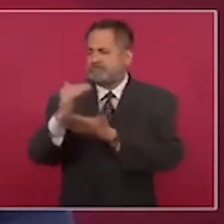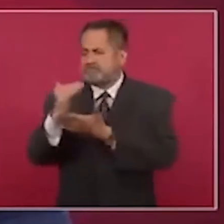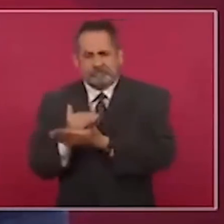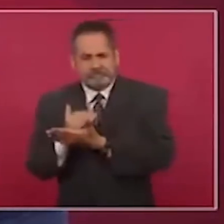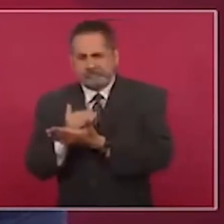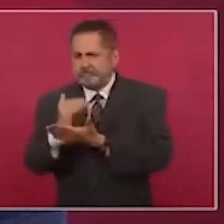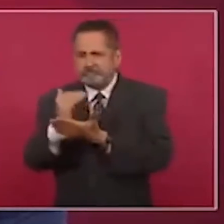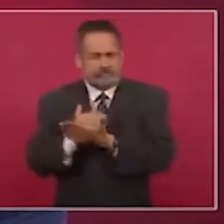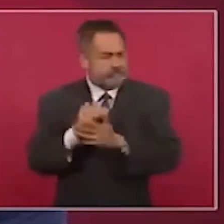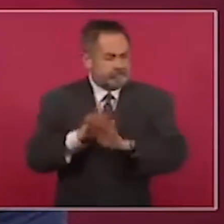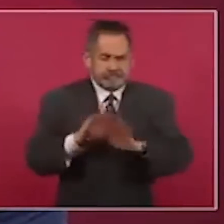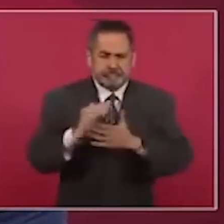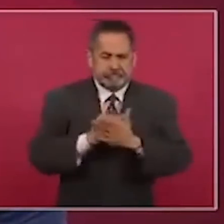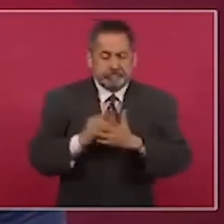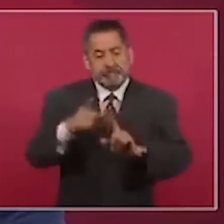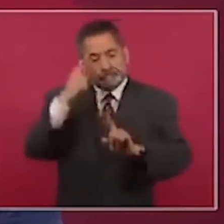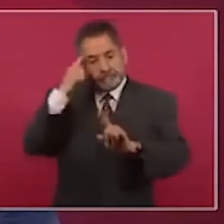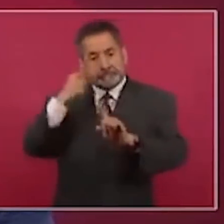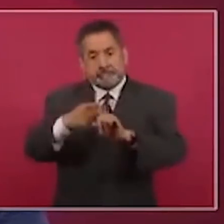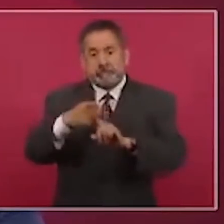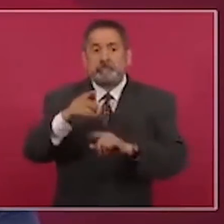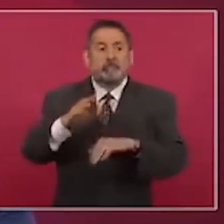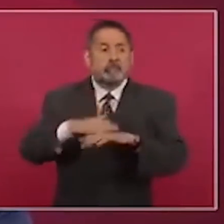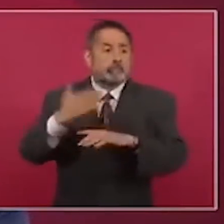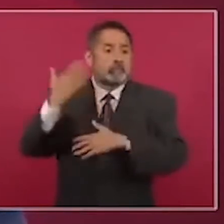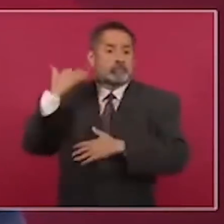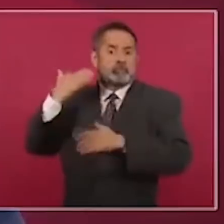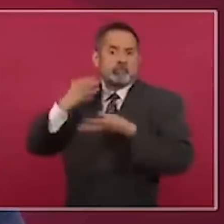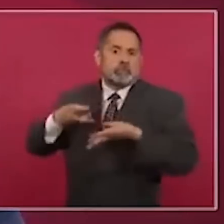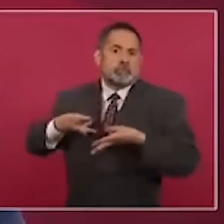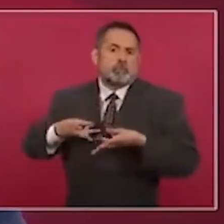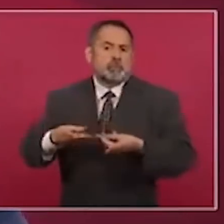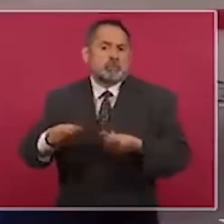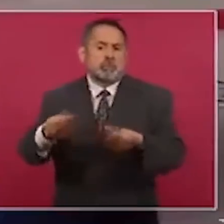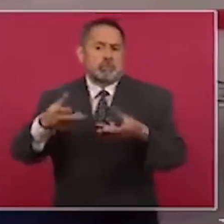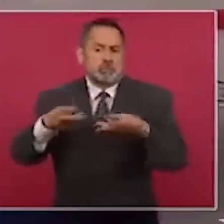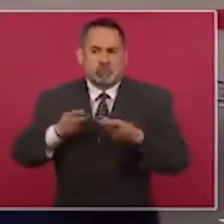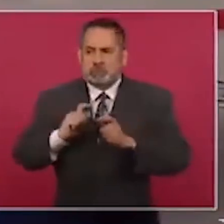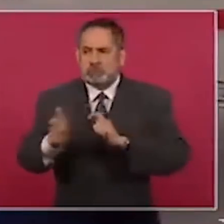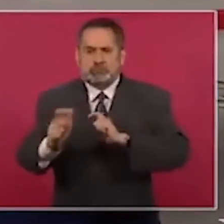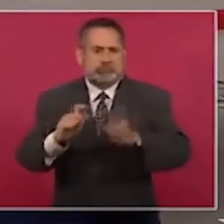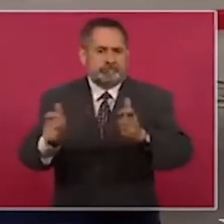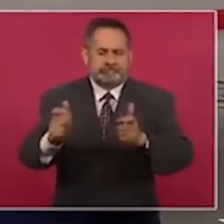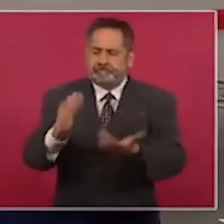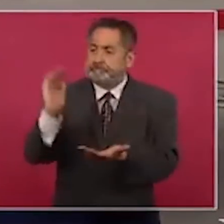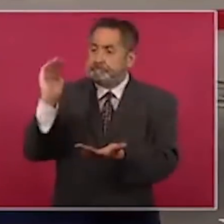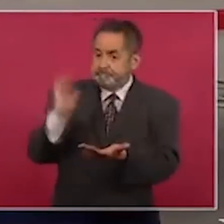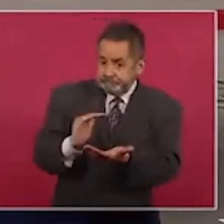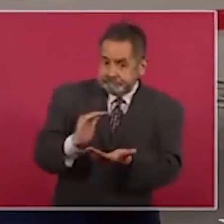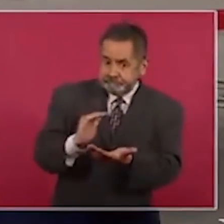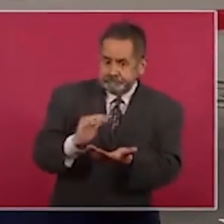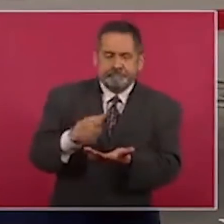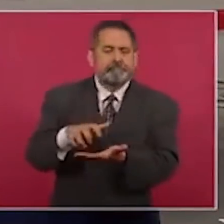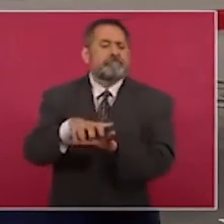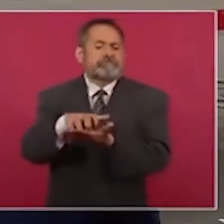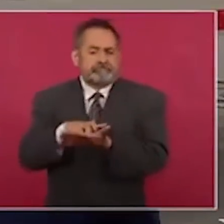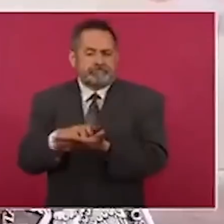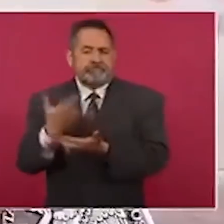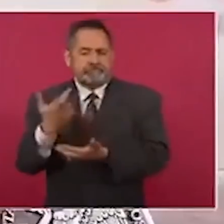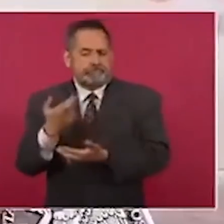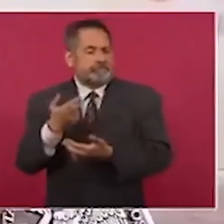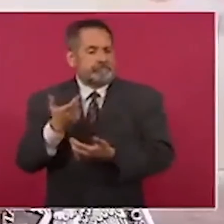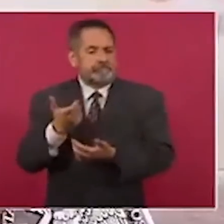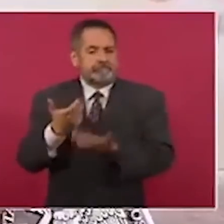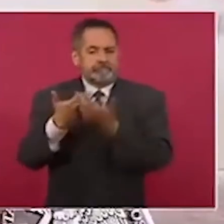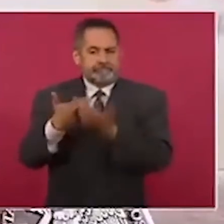principio el que el ahorro que se va a lograr con esta reforma va a garantizar que se disponga